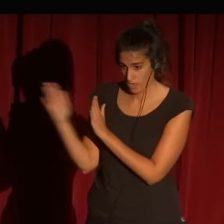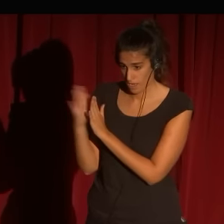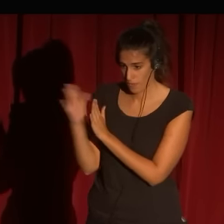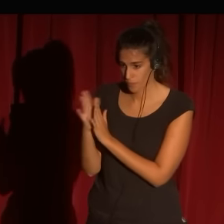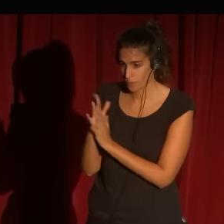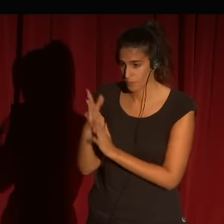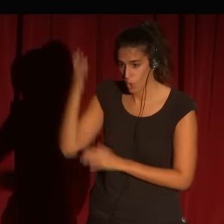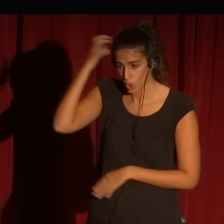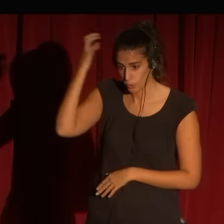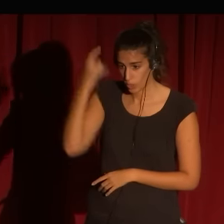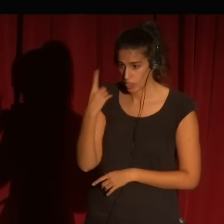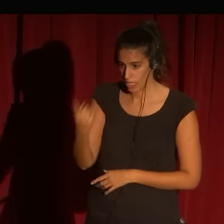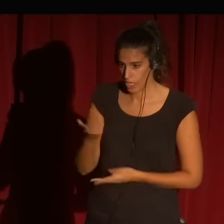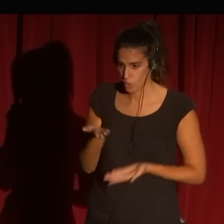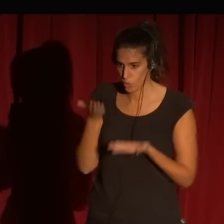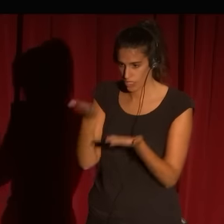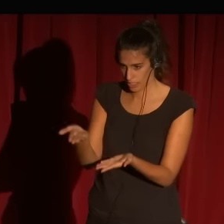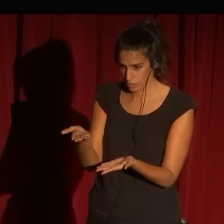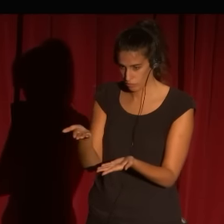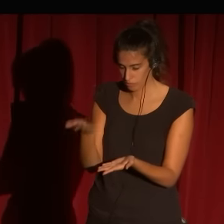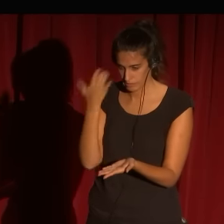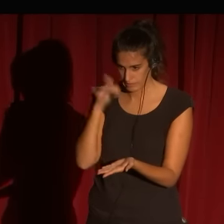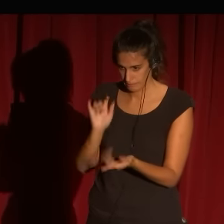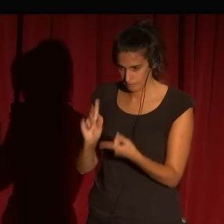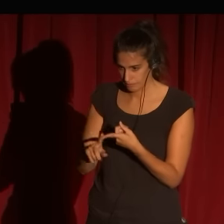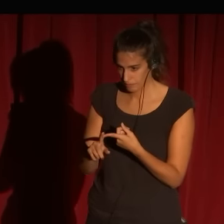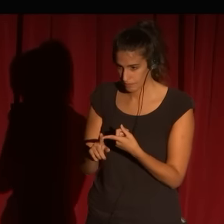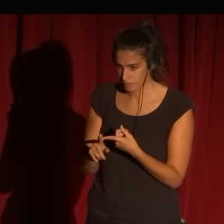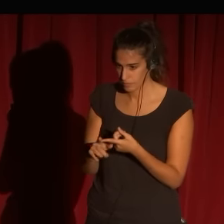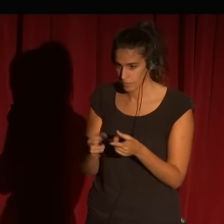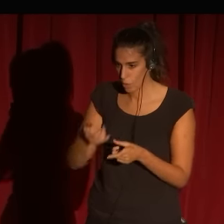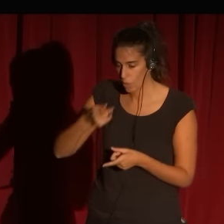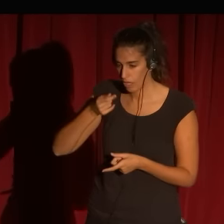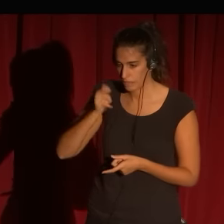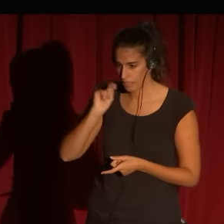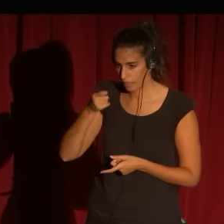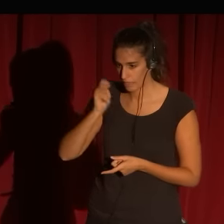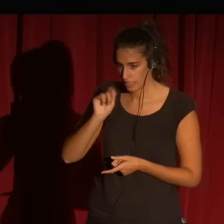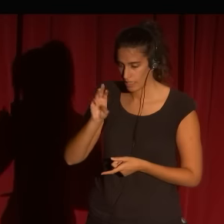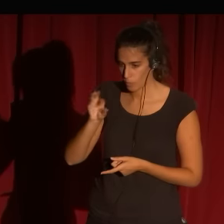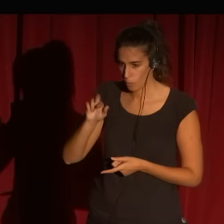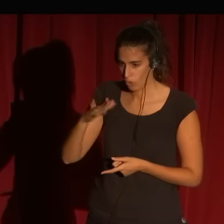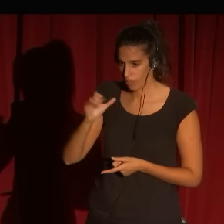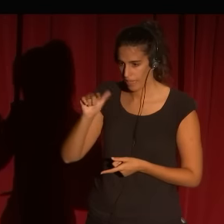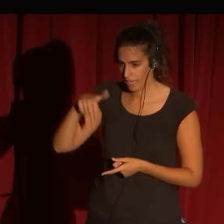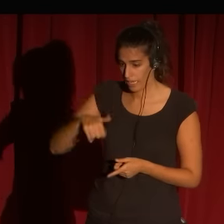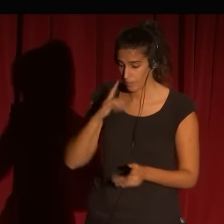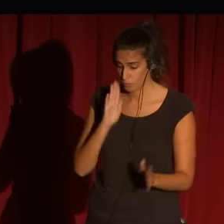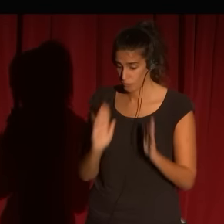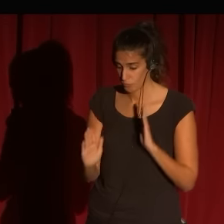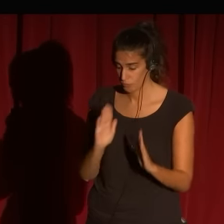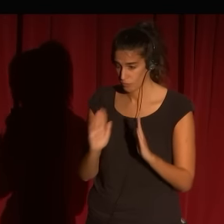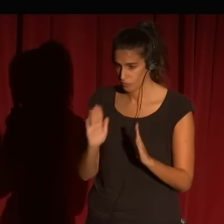exótico uno de los presentes que le lleva a Jesús y ese presente es una tacita de porcelana y en ese momento por lo que sabemos se